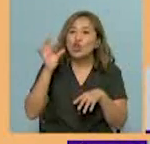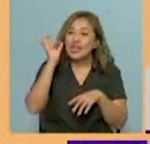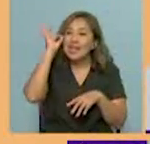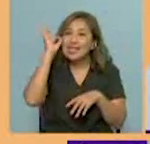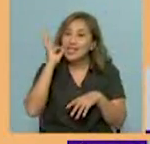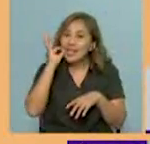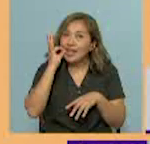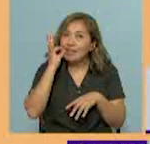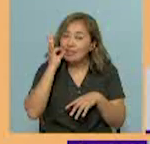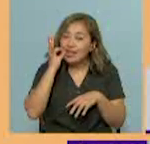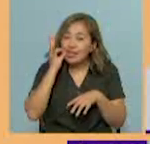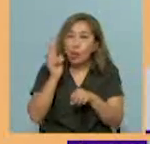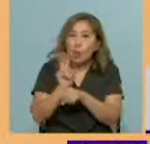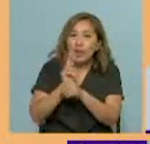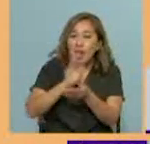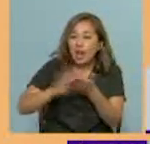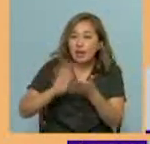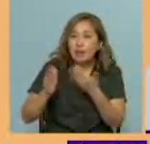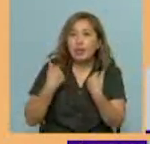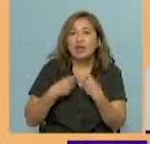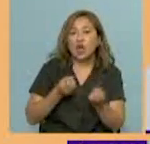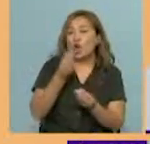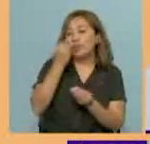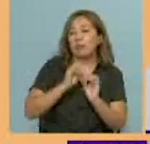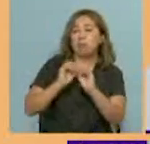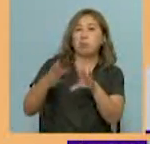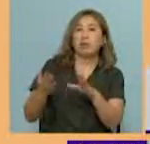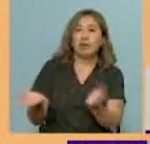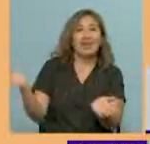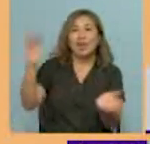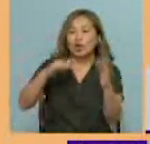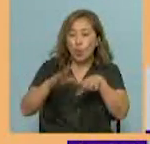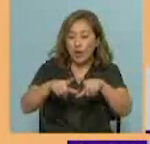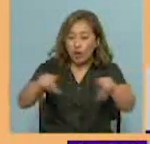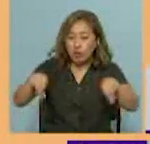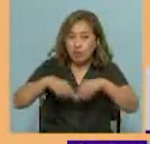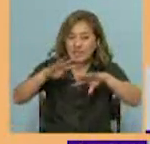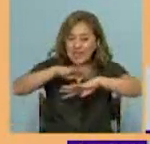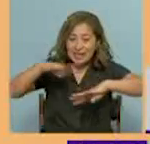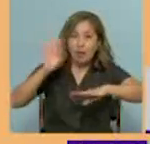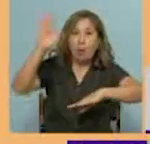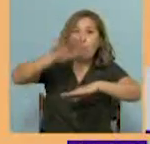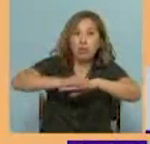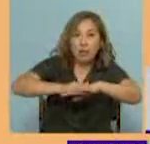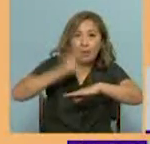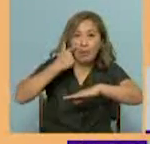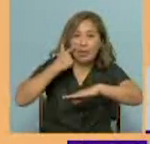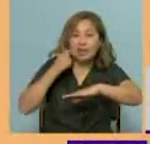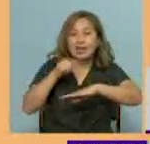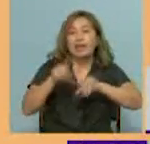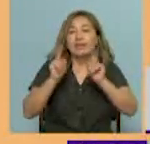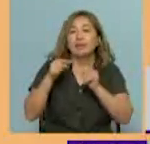roedores dentro de las viviendas esto quiere decir no dejar restos de comida tapar cualquier hueco por donde puedan ingresar los roedores